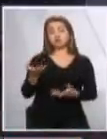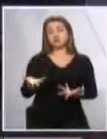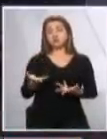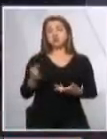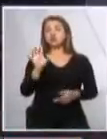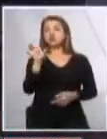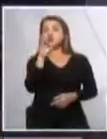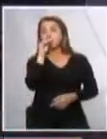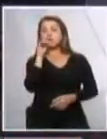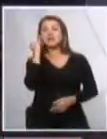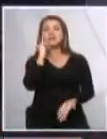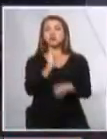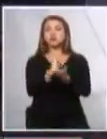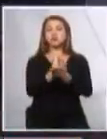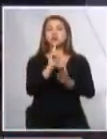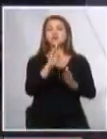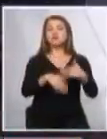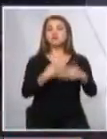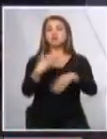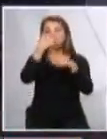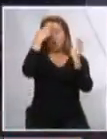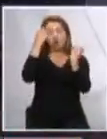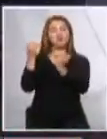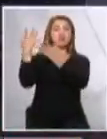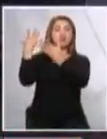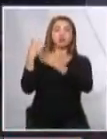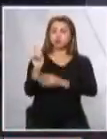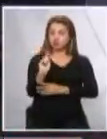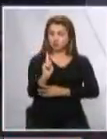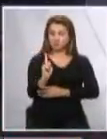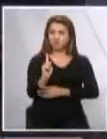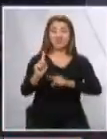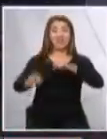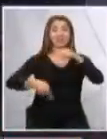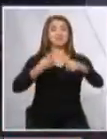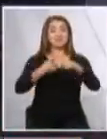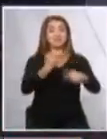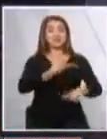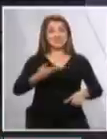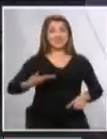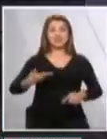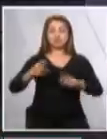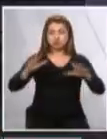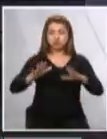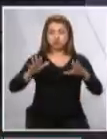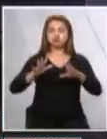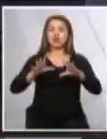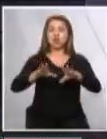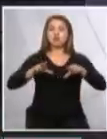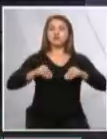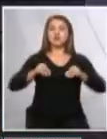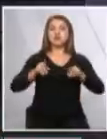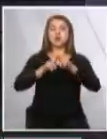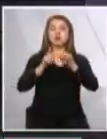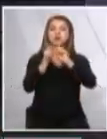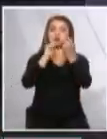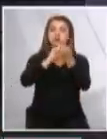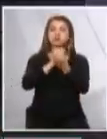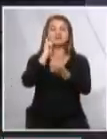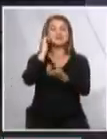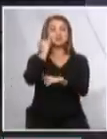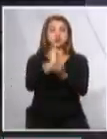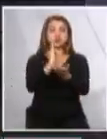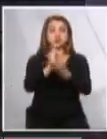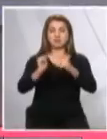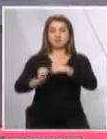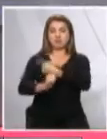No estoy hablando de que las instituciones funcionen y olvidemos, no, ella está, además, la presidenta forzándose a adoptar las medidas institucionales que correspondan